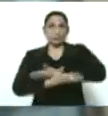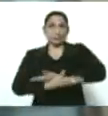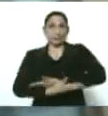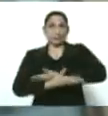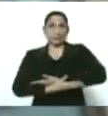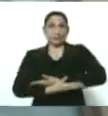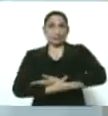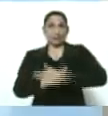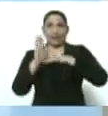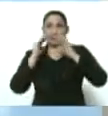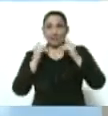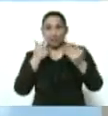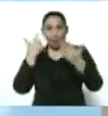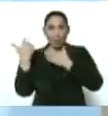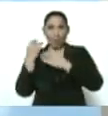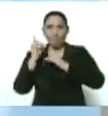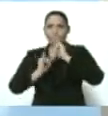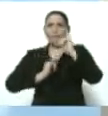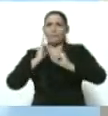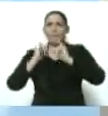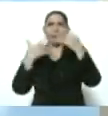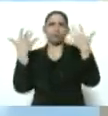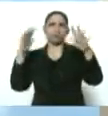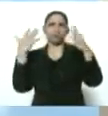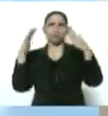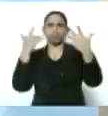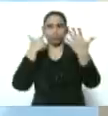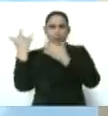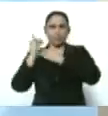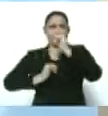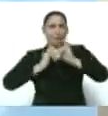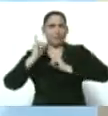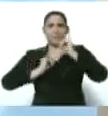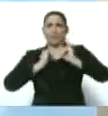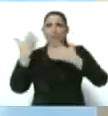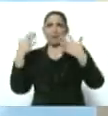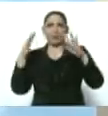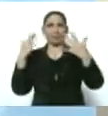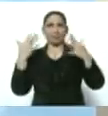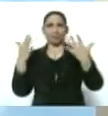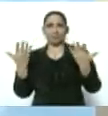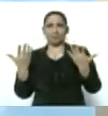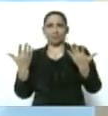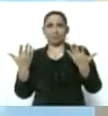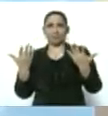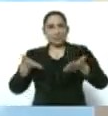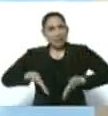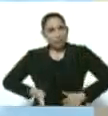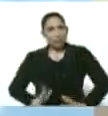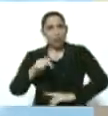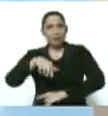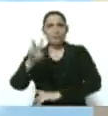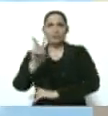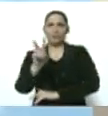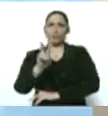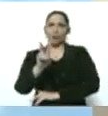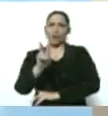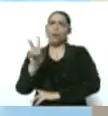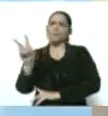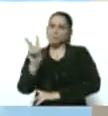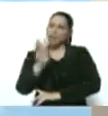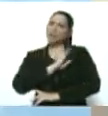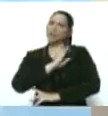ahí. Ahí está, mira, un aplauso a este bebé, nació en su patria, en su tierra, Venezuela, es